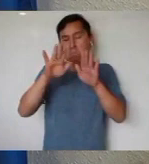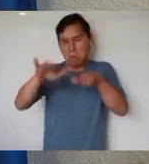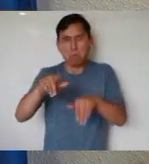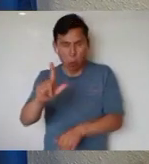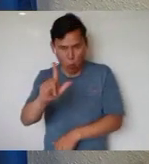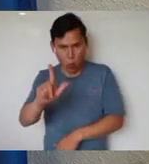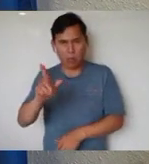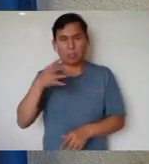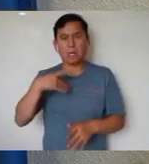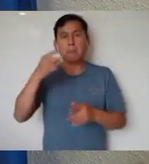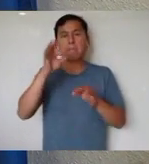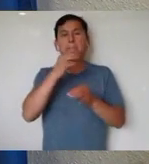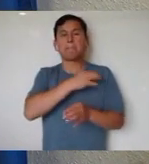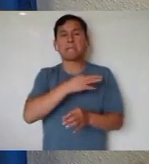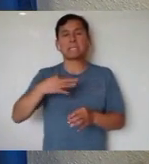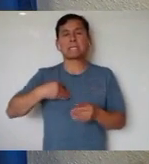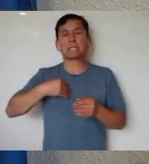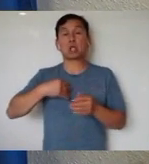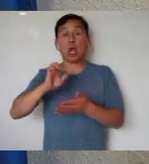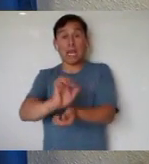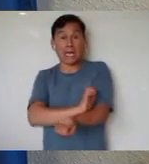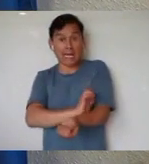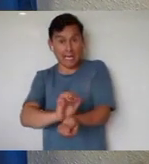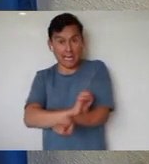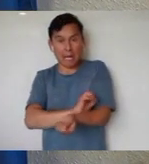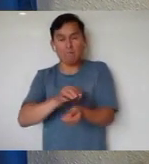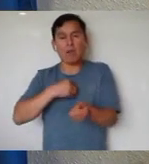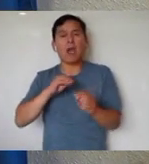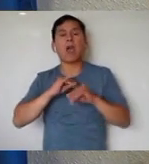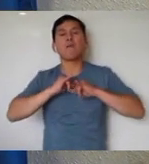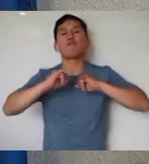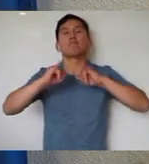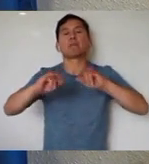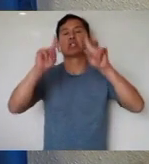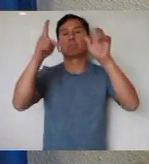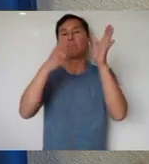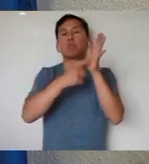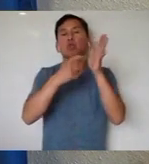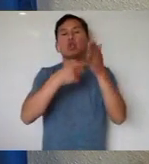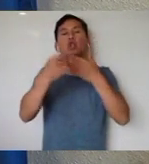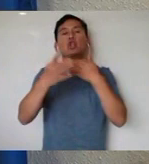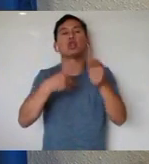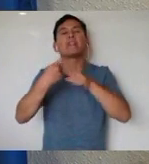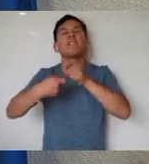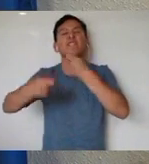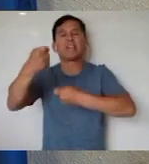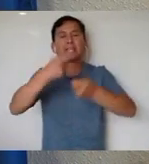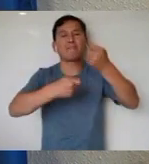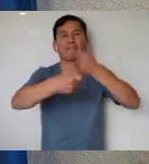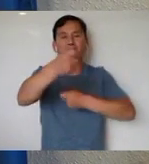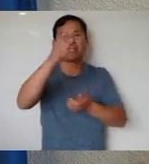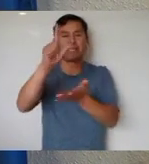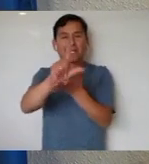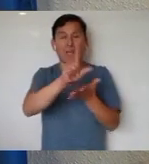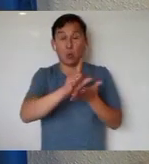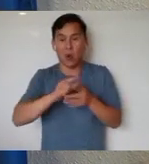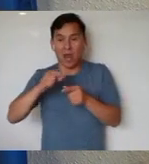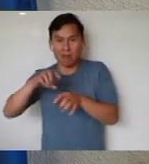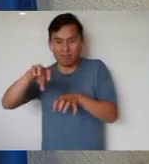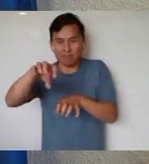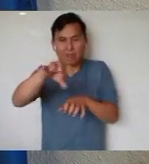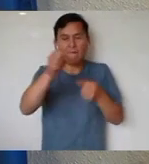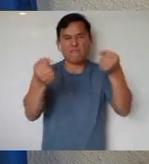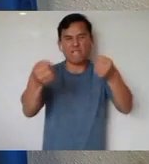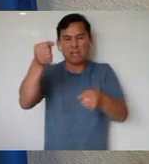día lunes, el Ministerio de Energía va a estar informando los puntos de venta y los puntos por donde va a pasar este vehículo